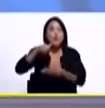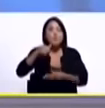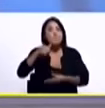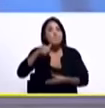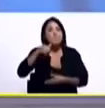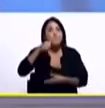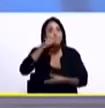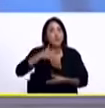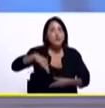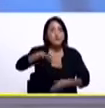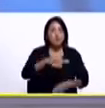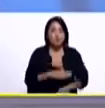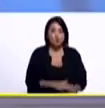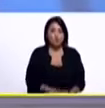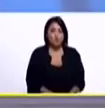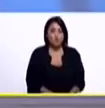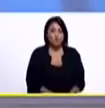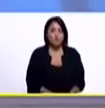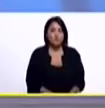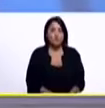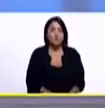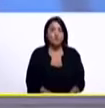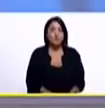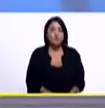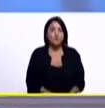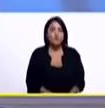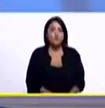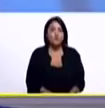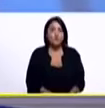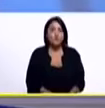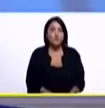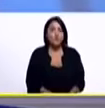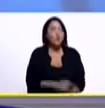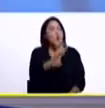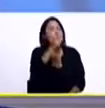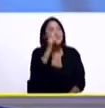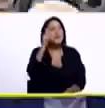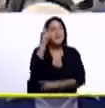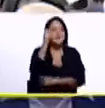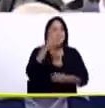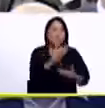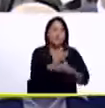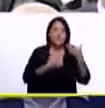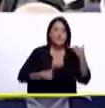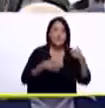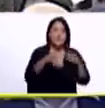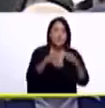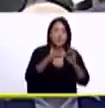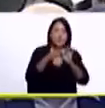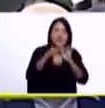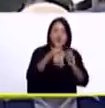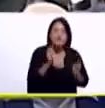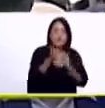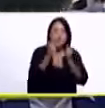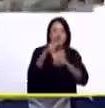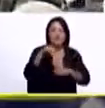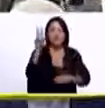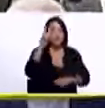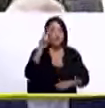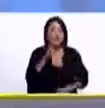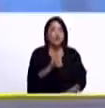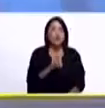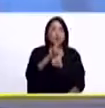Oreja, a el diputado Henry Hernández, presidente del Partido Unidad Popular Venezolana,